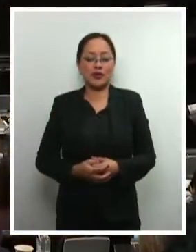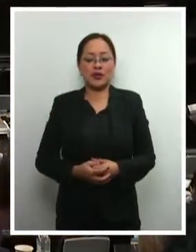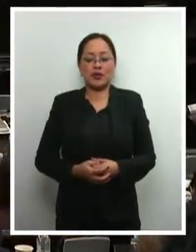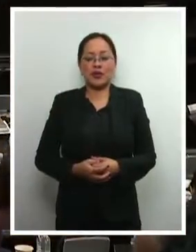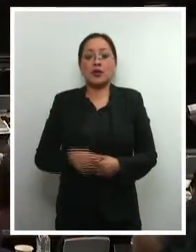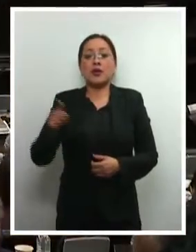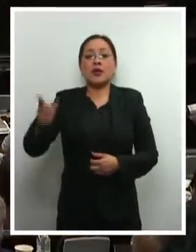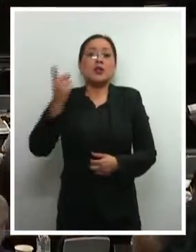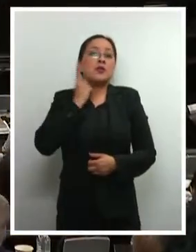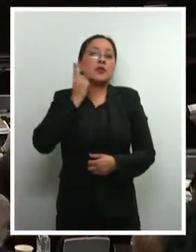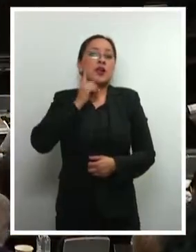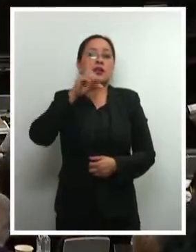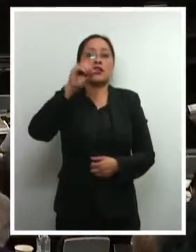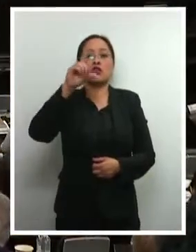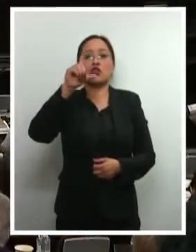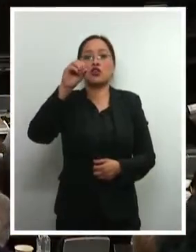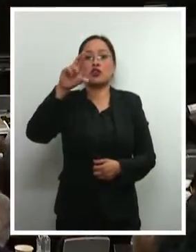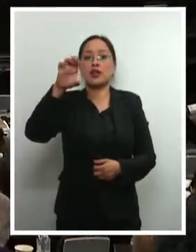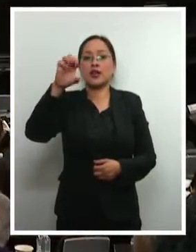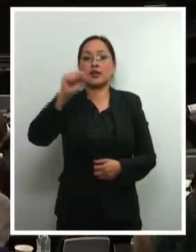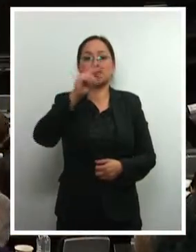Diputada Dolores Padierna, por favor.